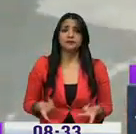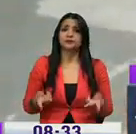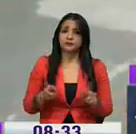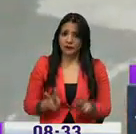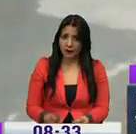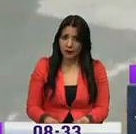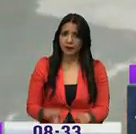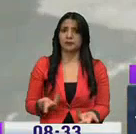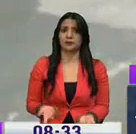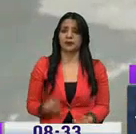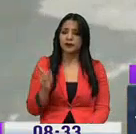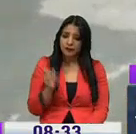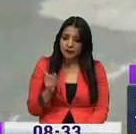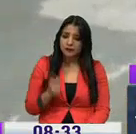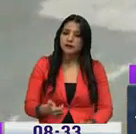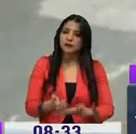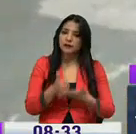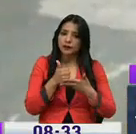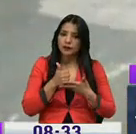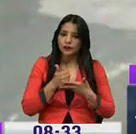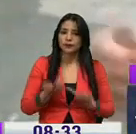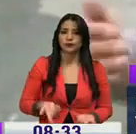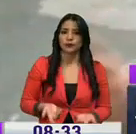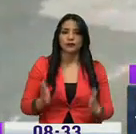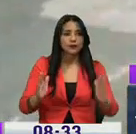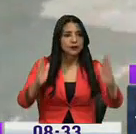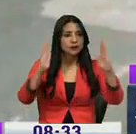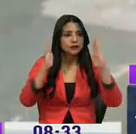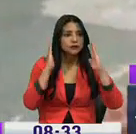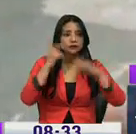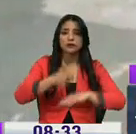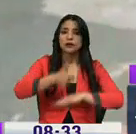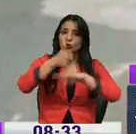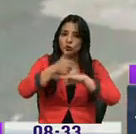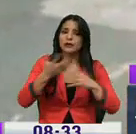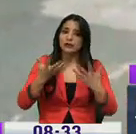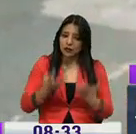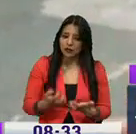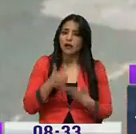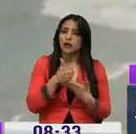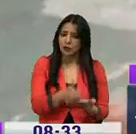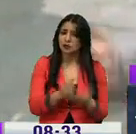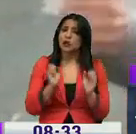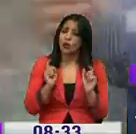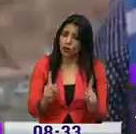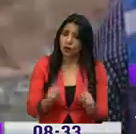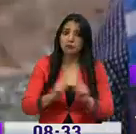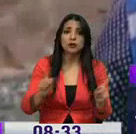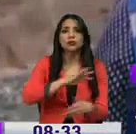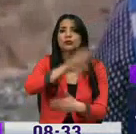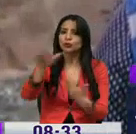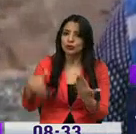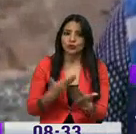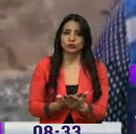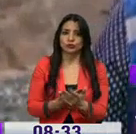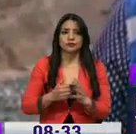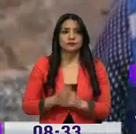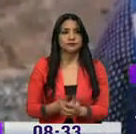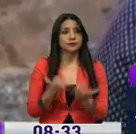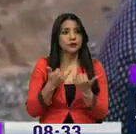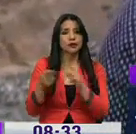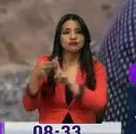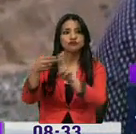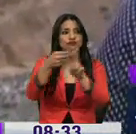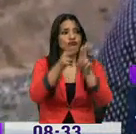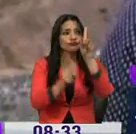también no somos gente. Si las autoridades quieren colaborar, colaboren con todo. Seguimos levantando información